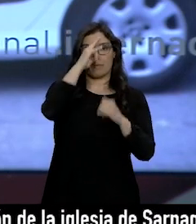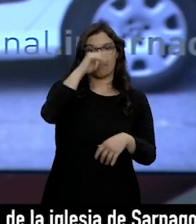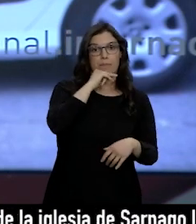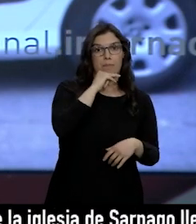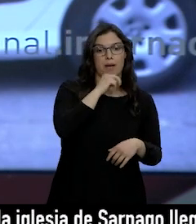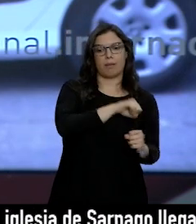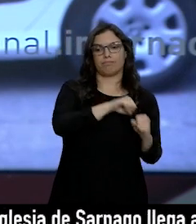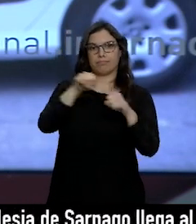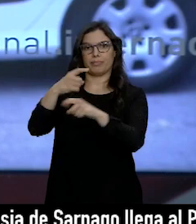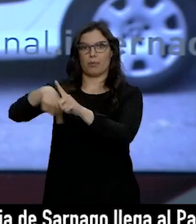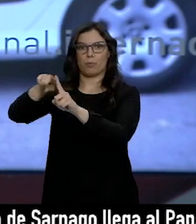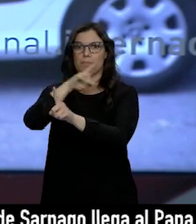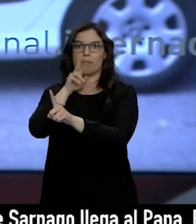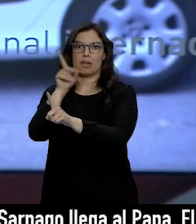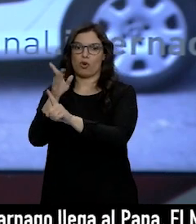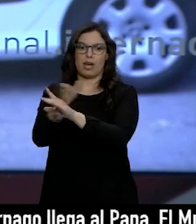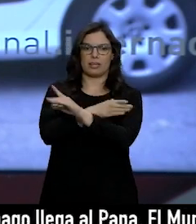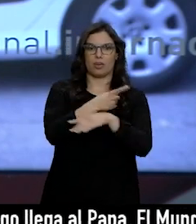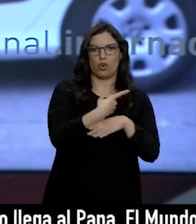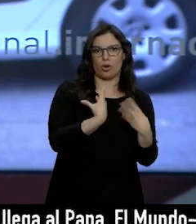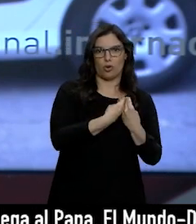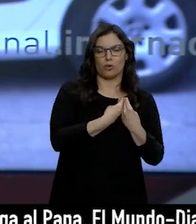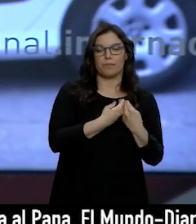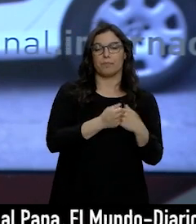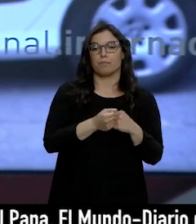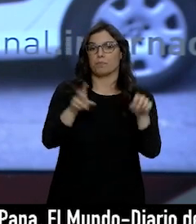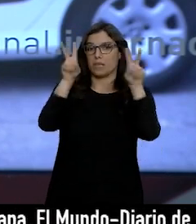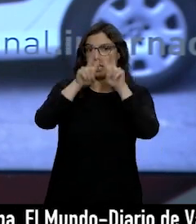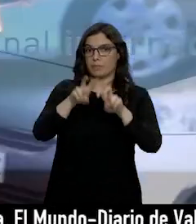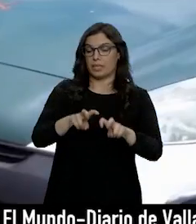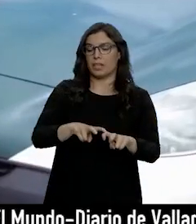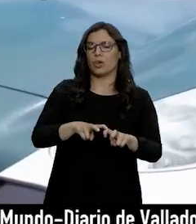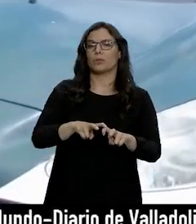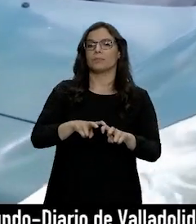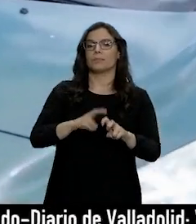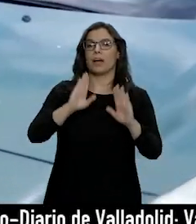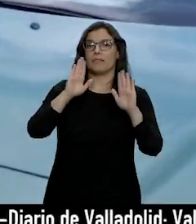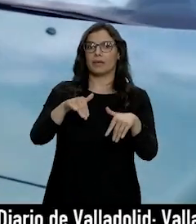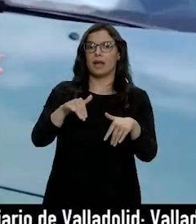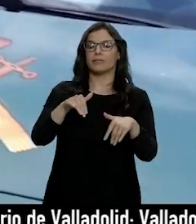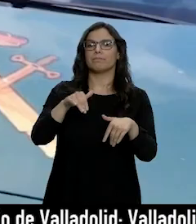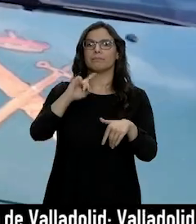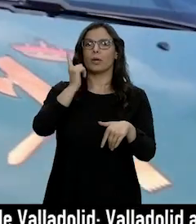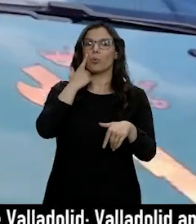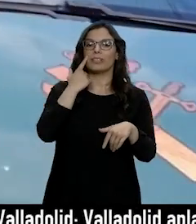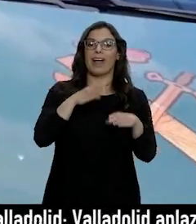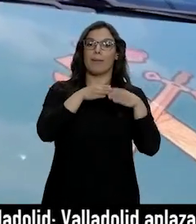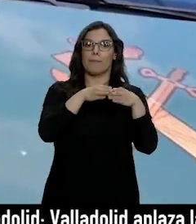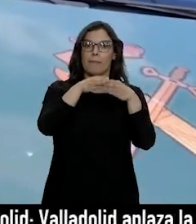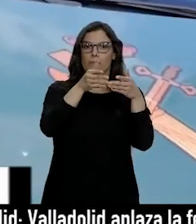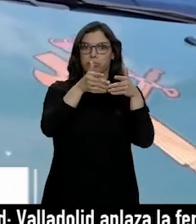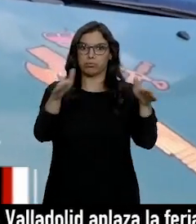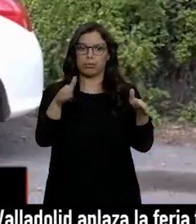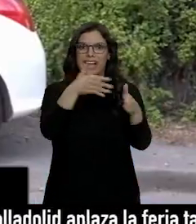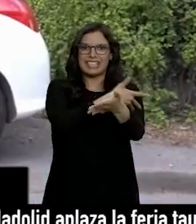devolvió a su expareja tras haber pasado varias horas con ellas. La investigación llevó a encontrar a la deriva restos de sangre del padre, pero ni rastro